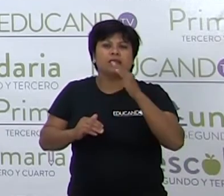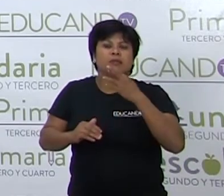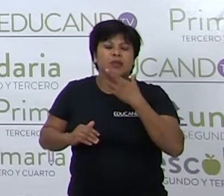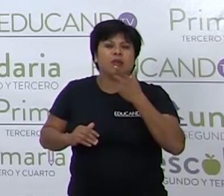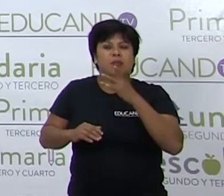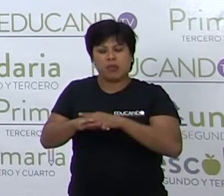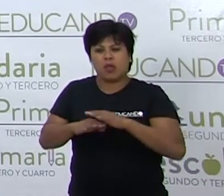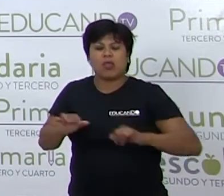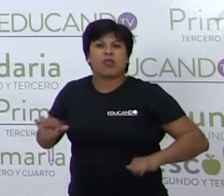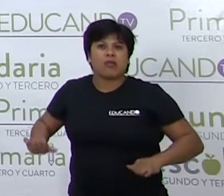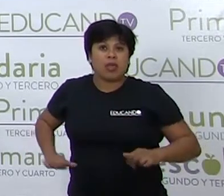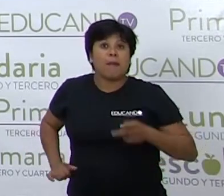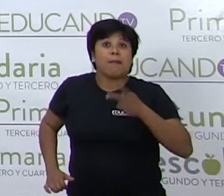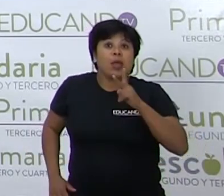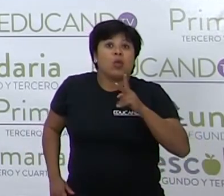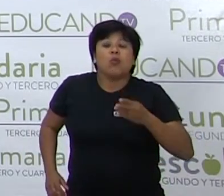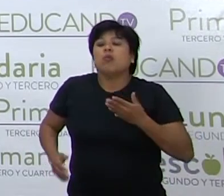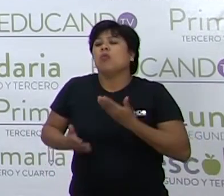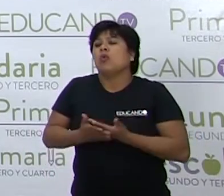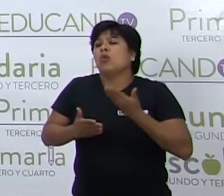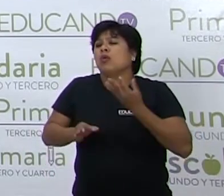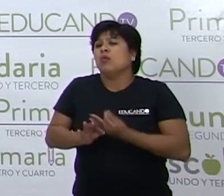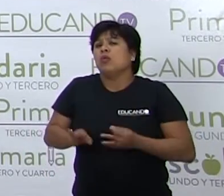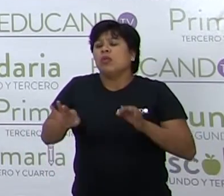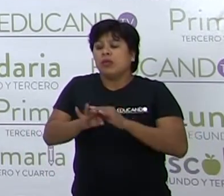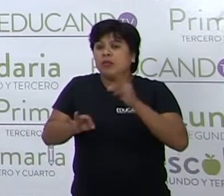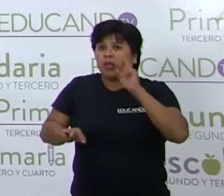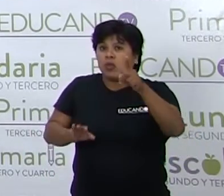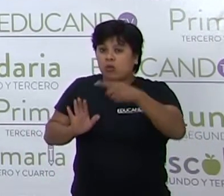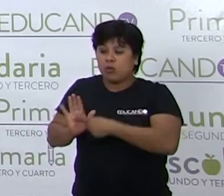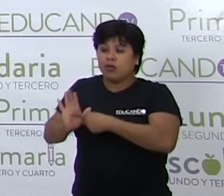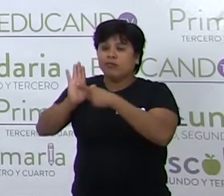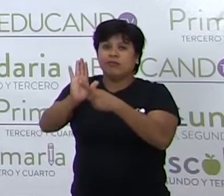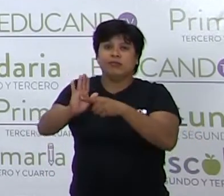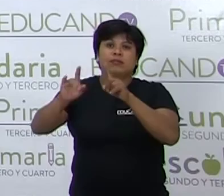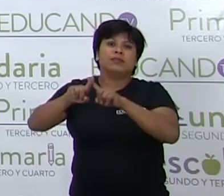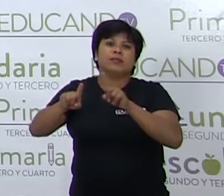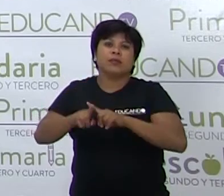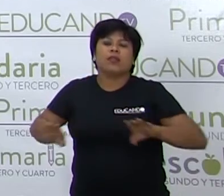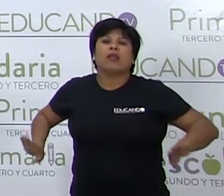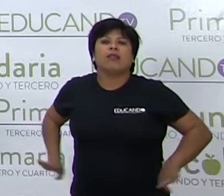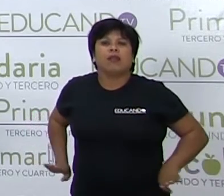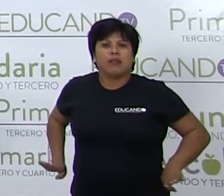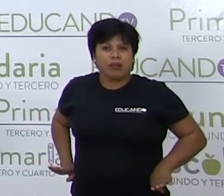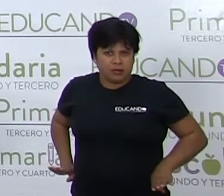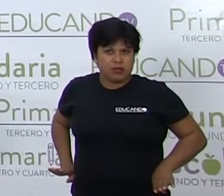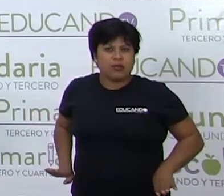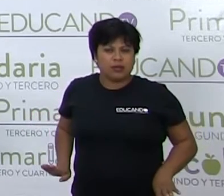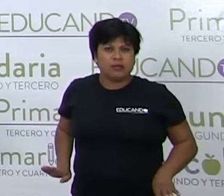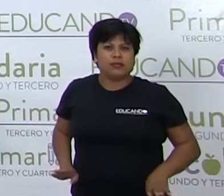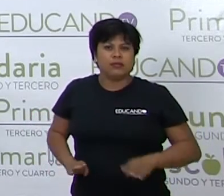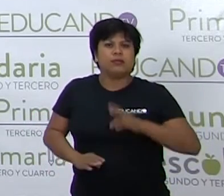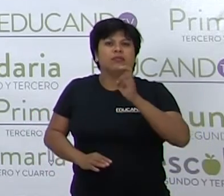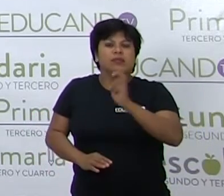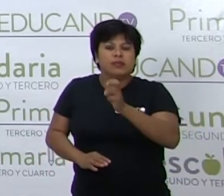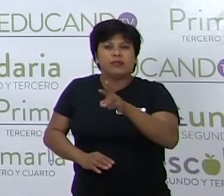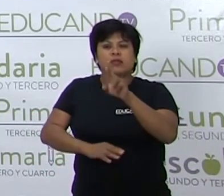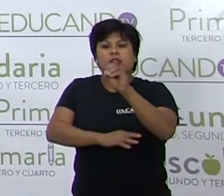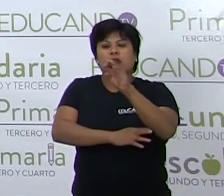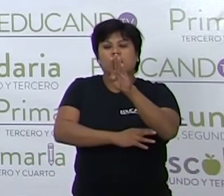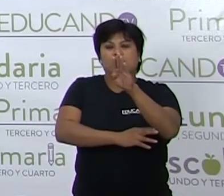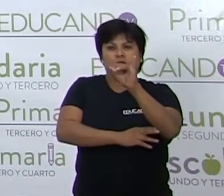más tranquilidad pero era muy importante presentarles algunas características de de los